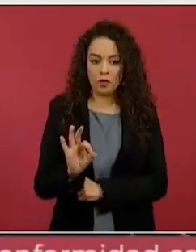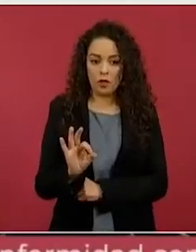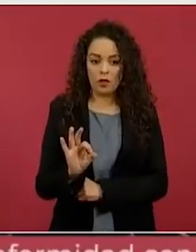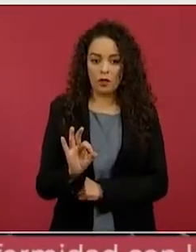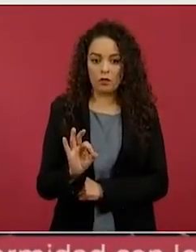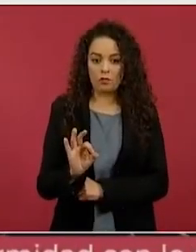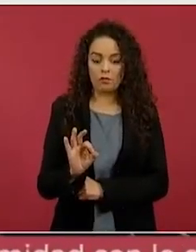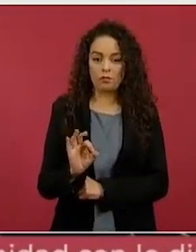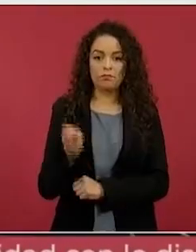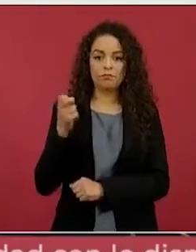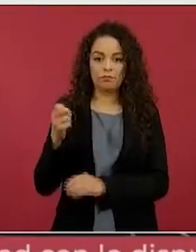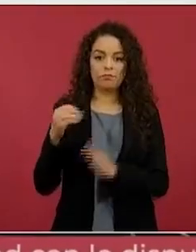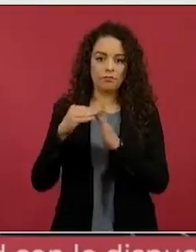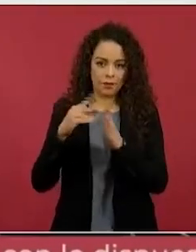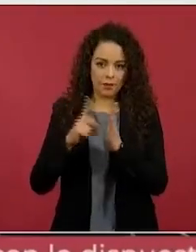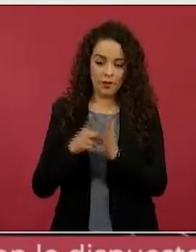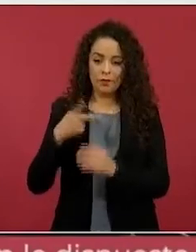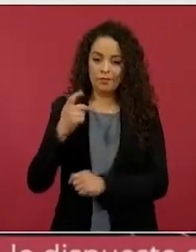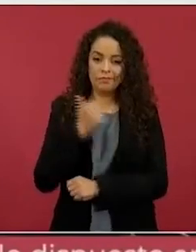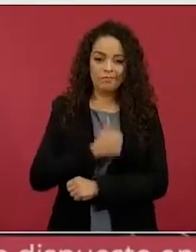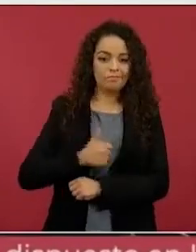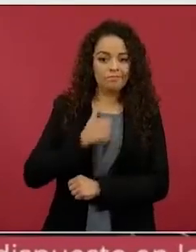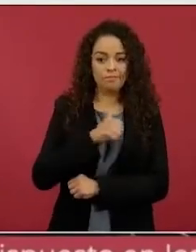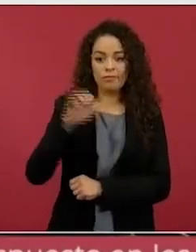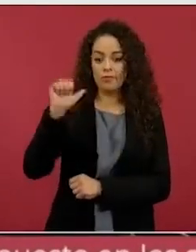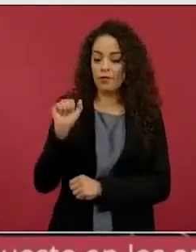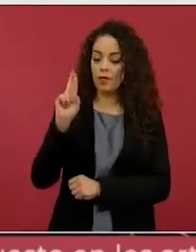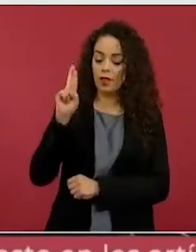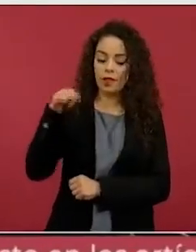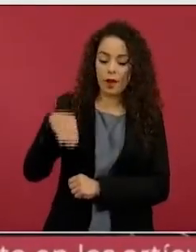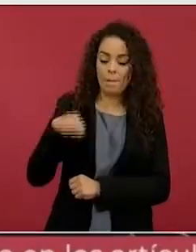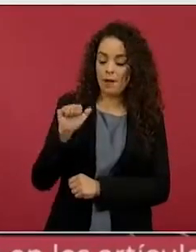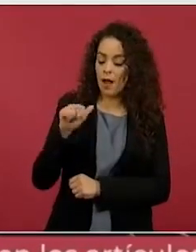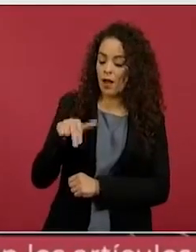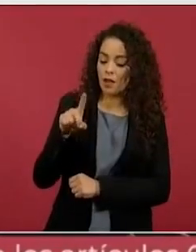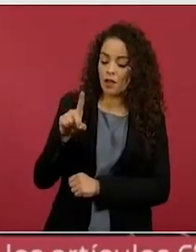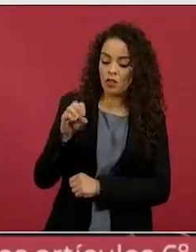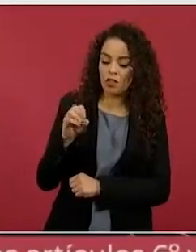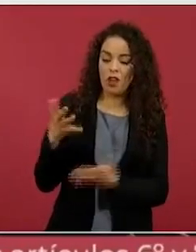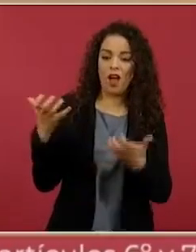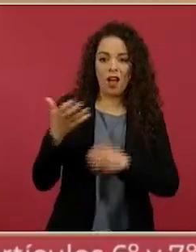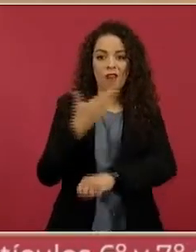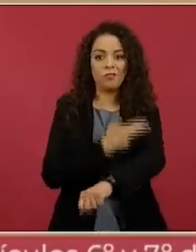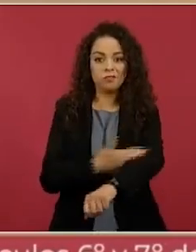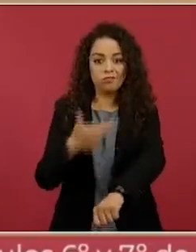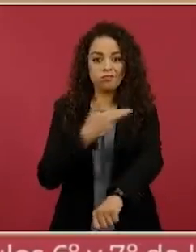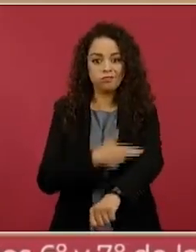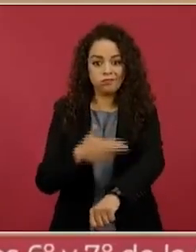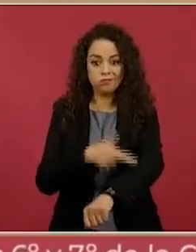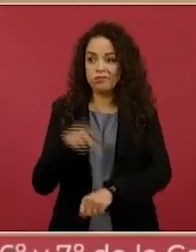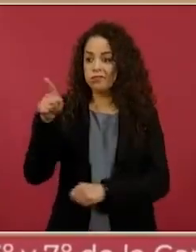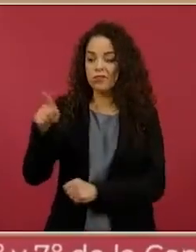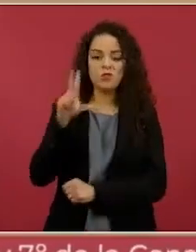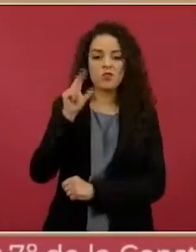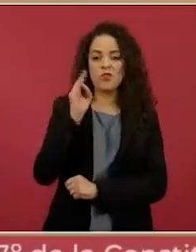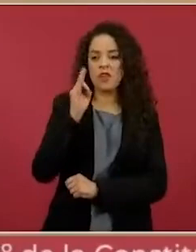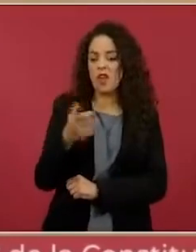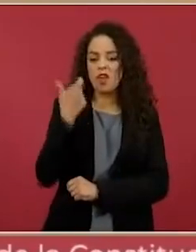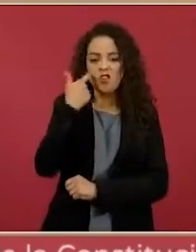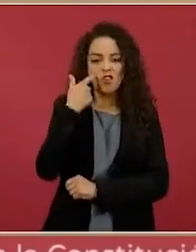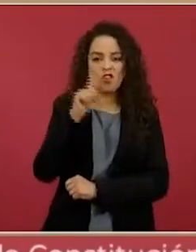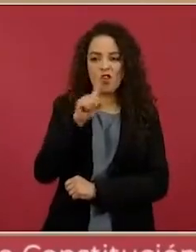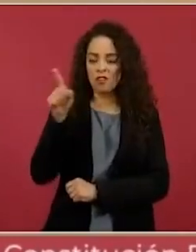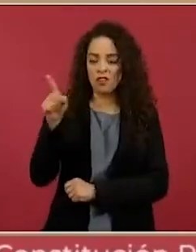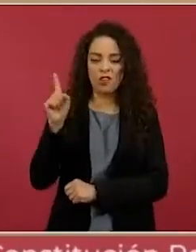mecanismo. Desafortunadamente, Armando, no obstante las múltiples gestiones que se hicieron, no quiso sujetarse a este